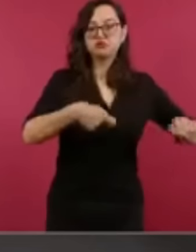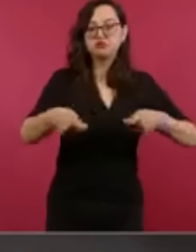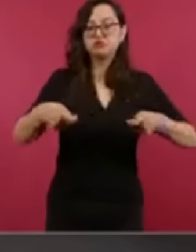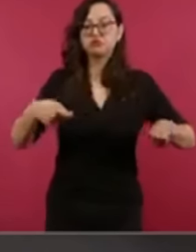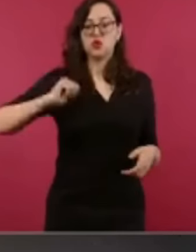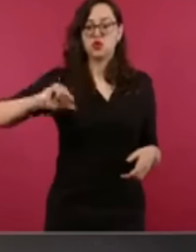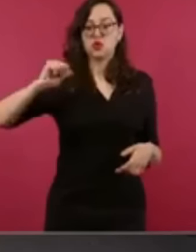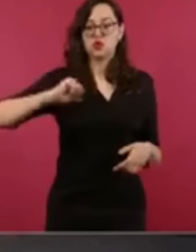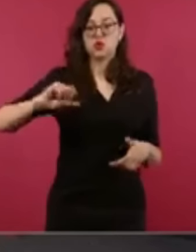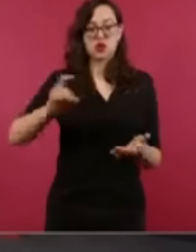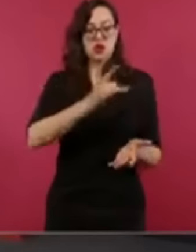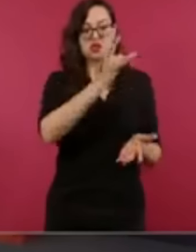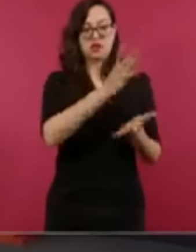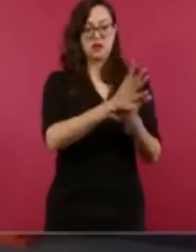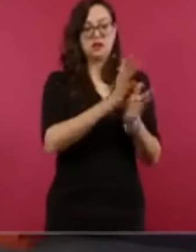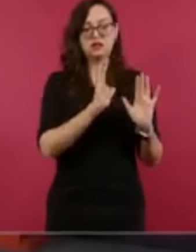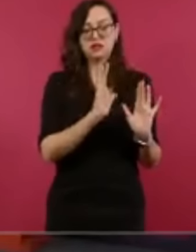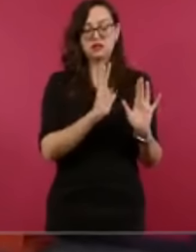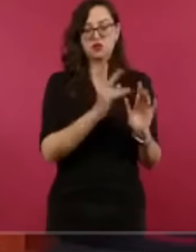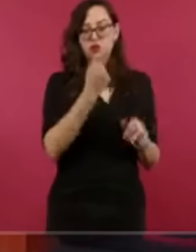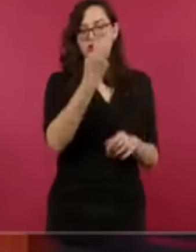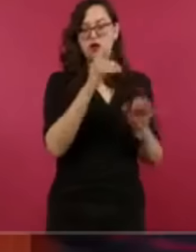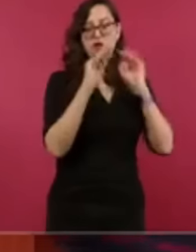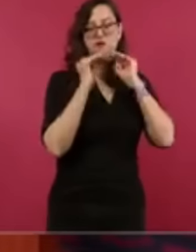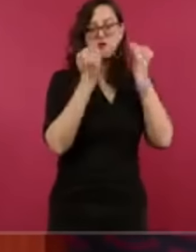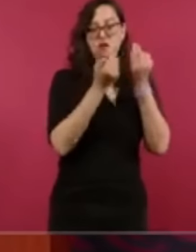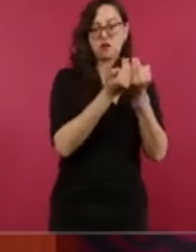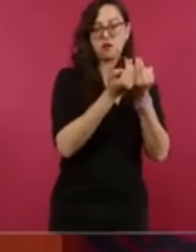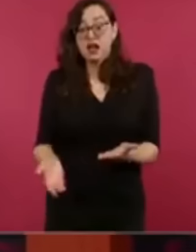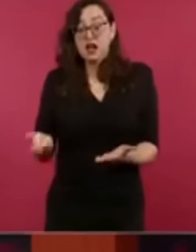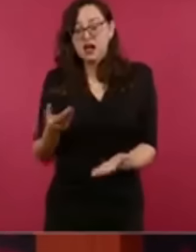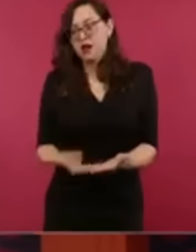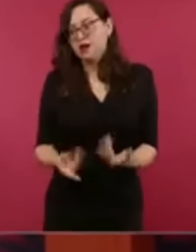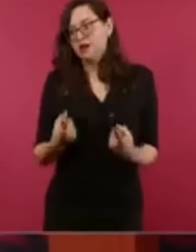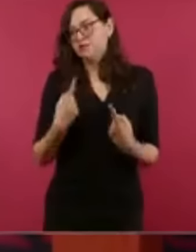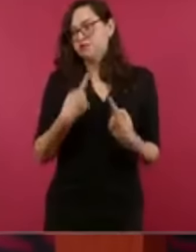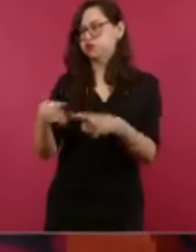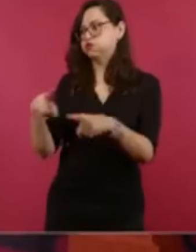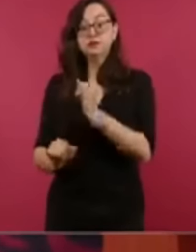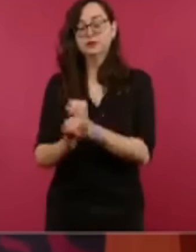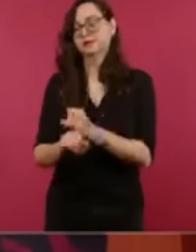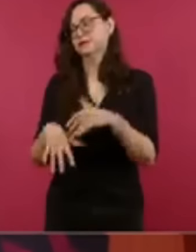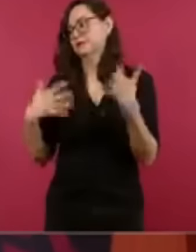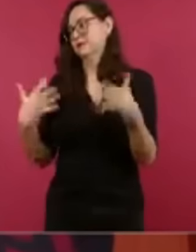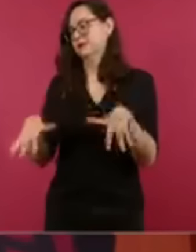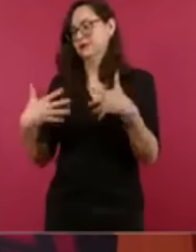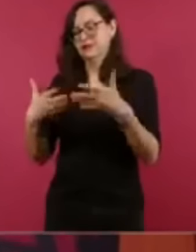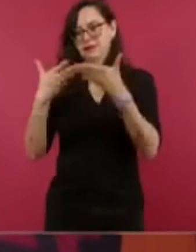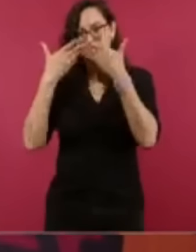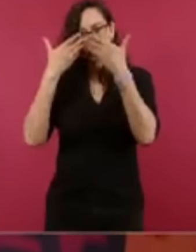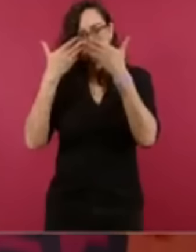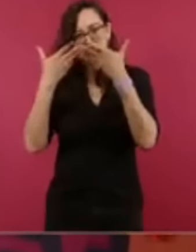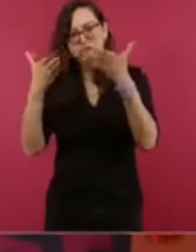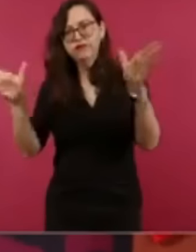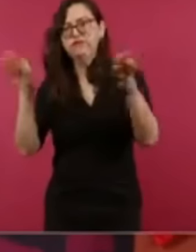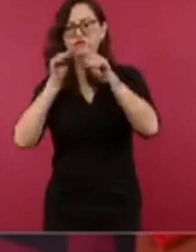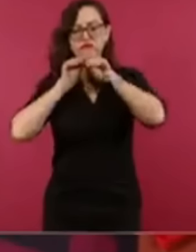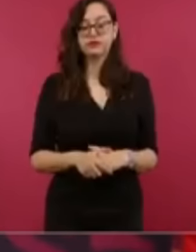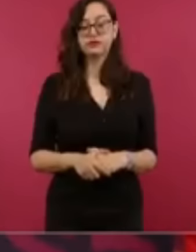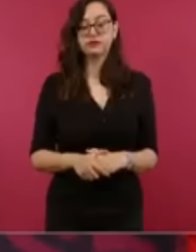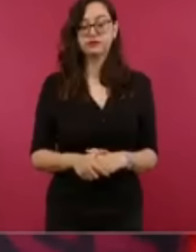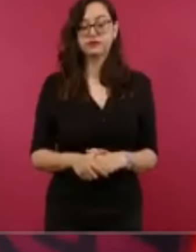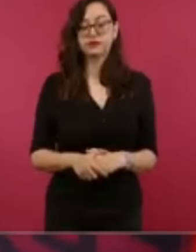prensa escrita. Ahora no. Ahora se puede con el internet y se usa